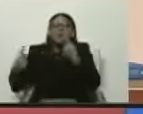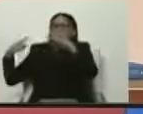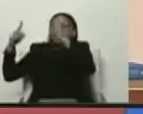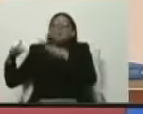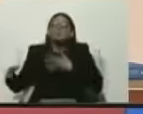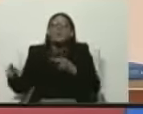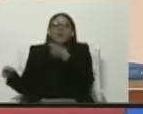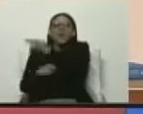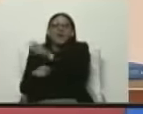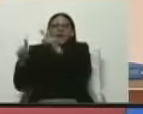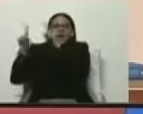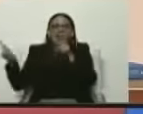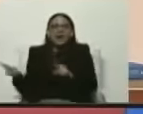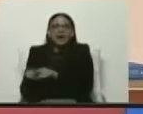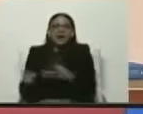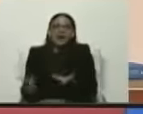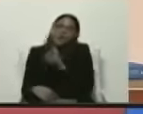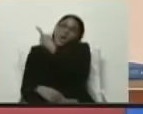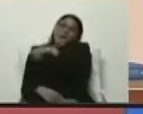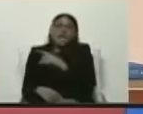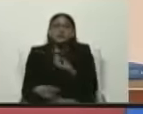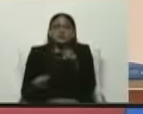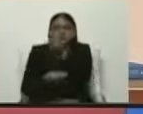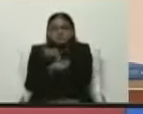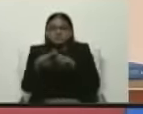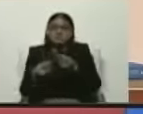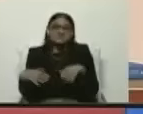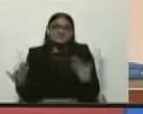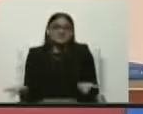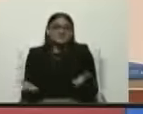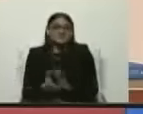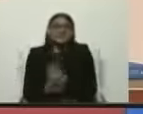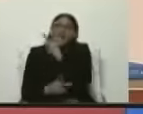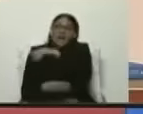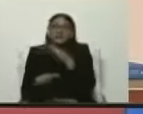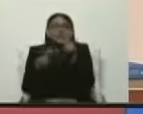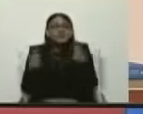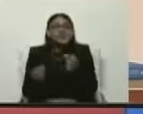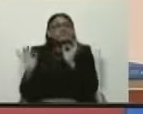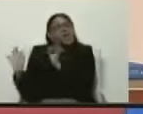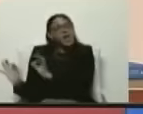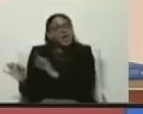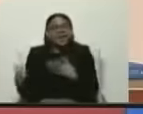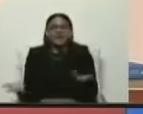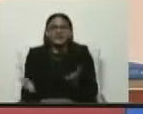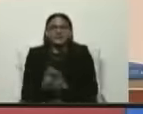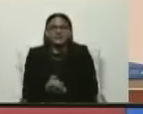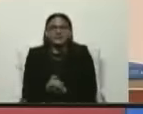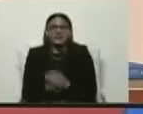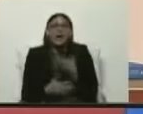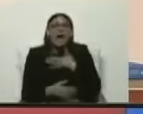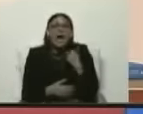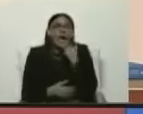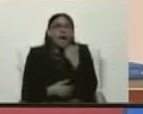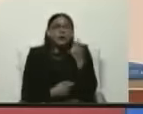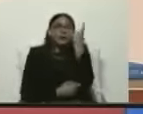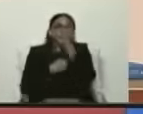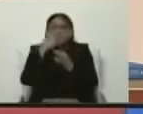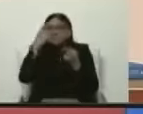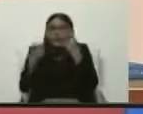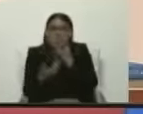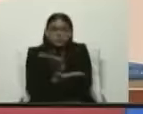A plaza al hijo de papi y mami. Así son. Si hay alguna pregunta, por favor,